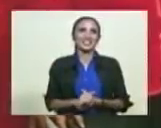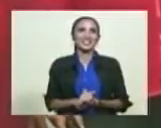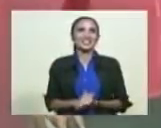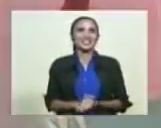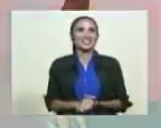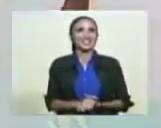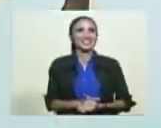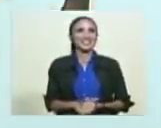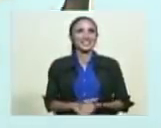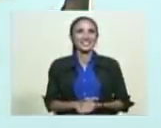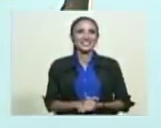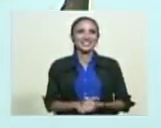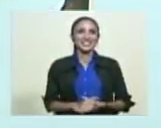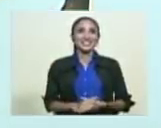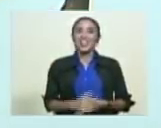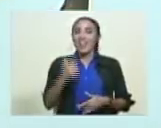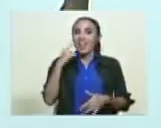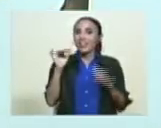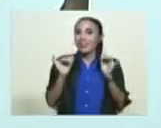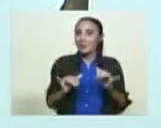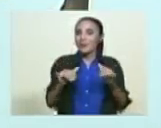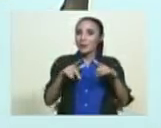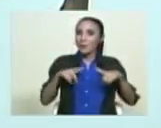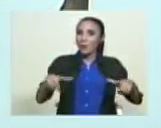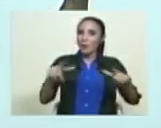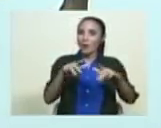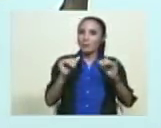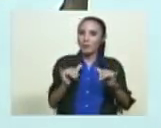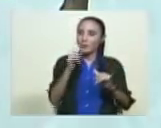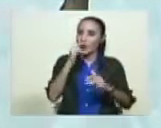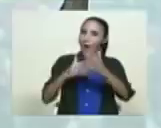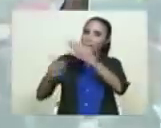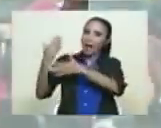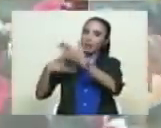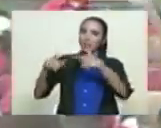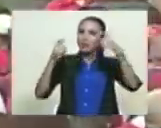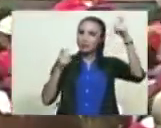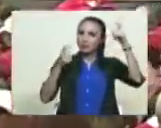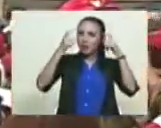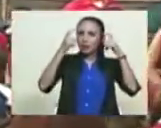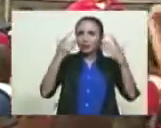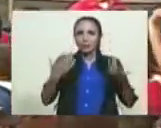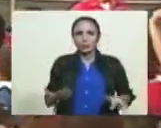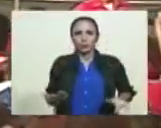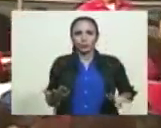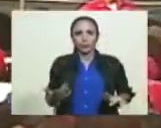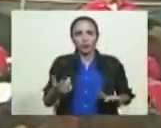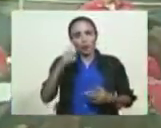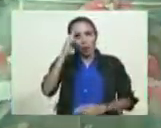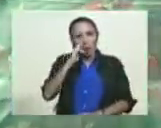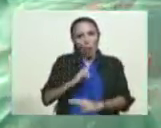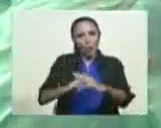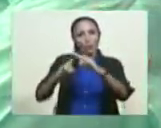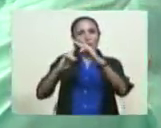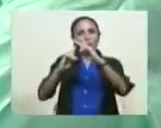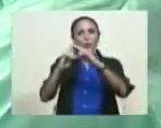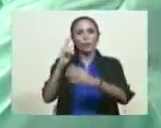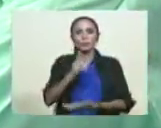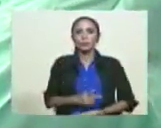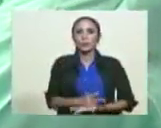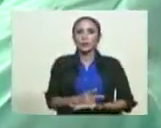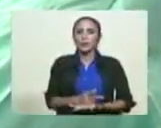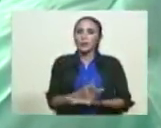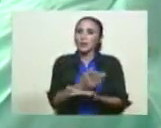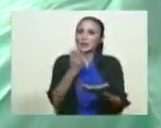batallas. Aquí nuestro comandante Chávez, infinito, presente